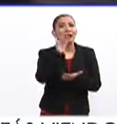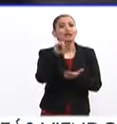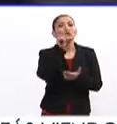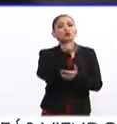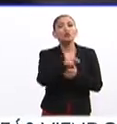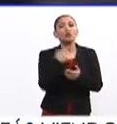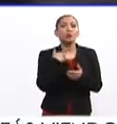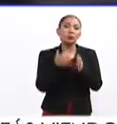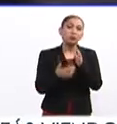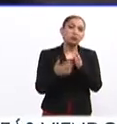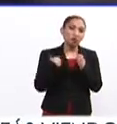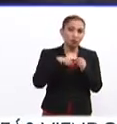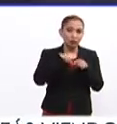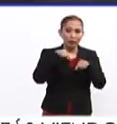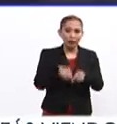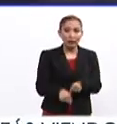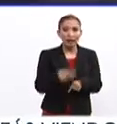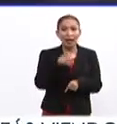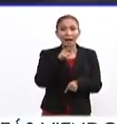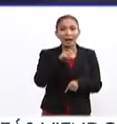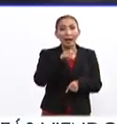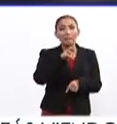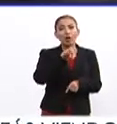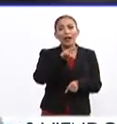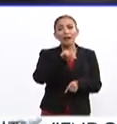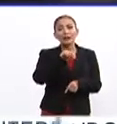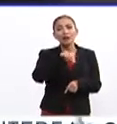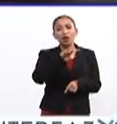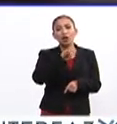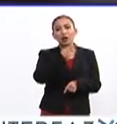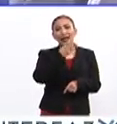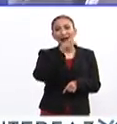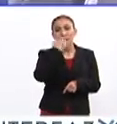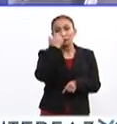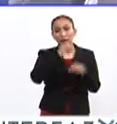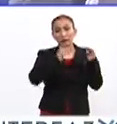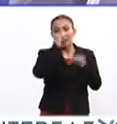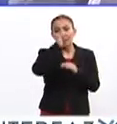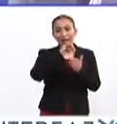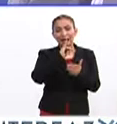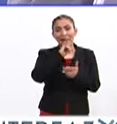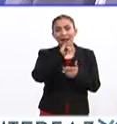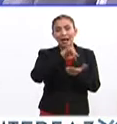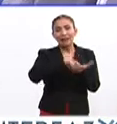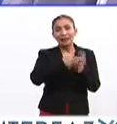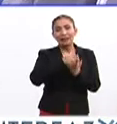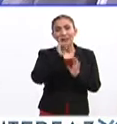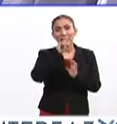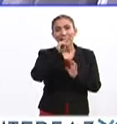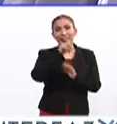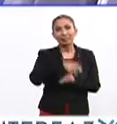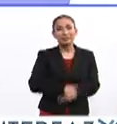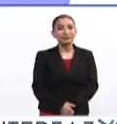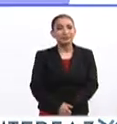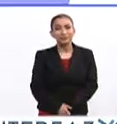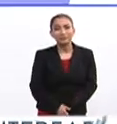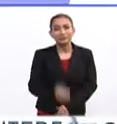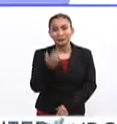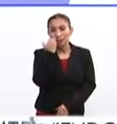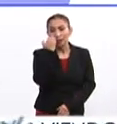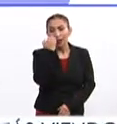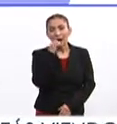que hayas estado con nosotros y Karina Morales Noguera, de la Escuela Superior de Ingeniería y Arquitectura del Instituto Politécnico Nacional